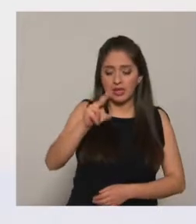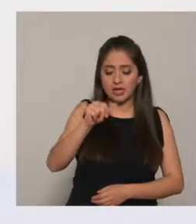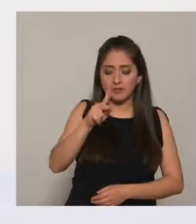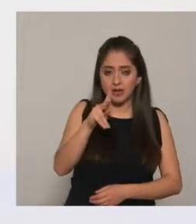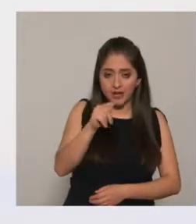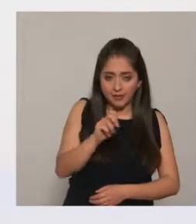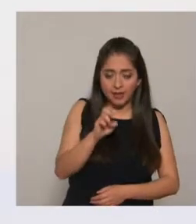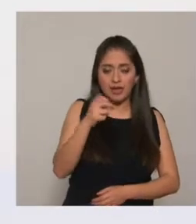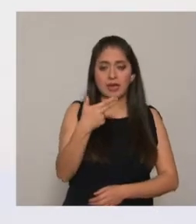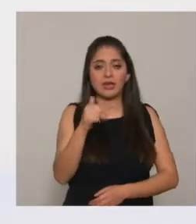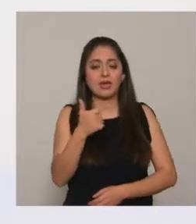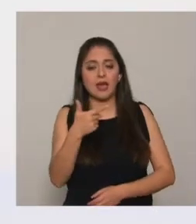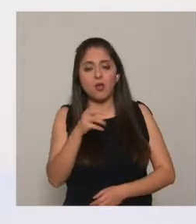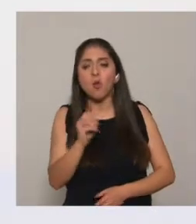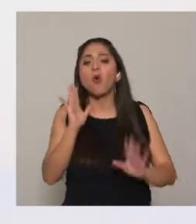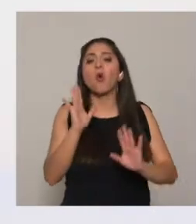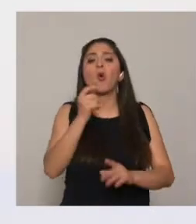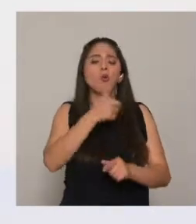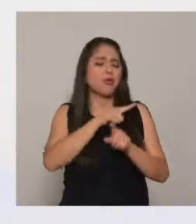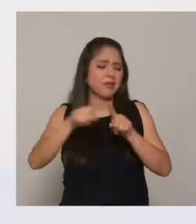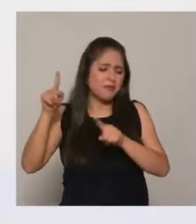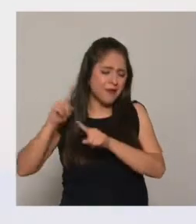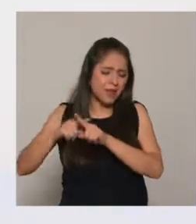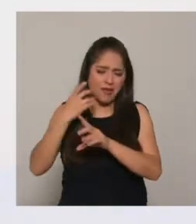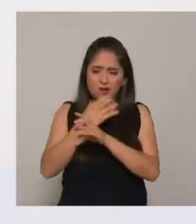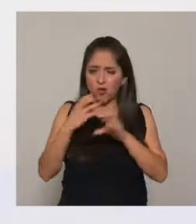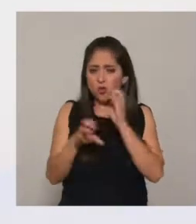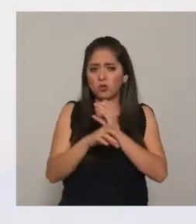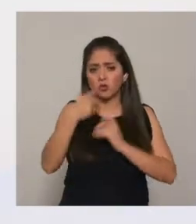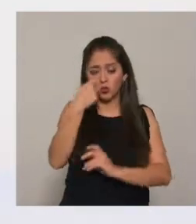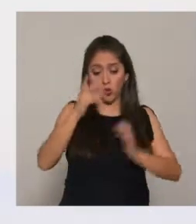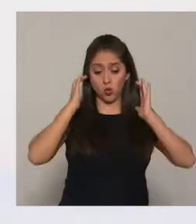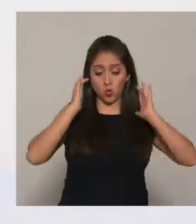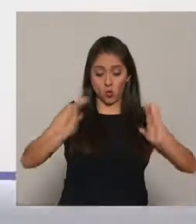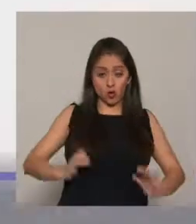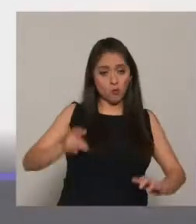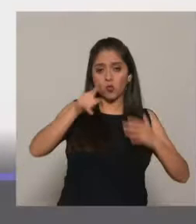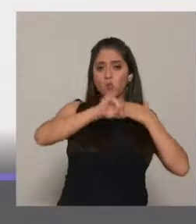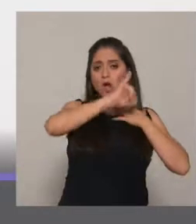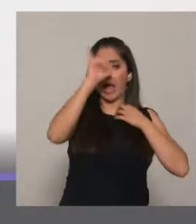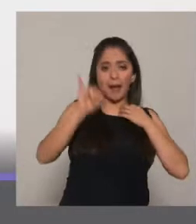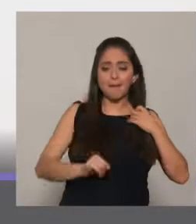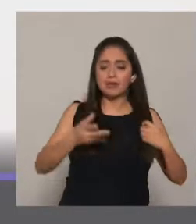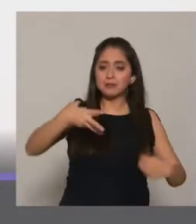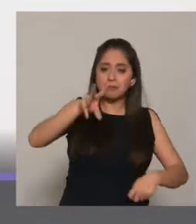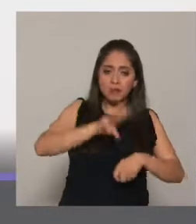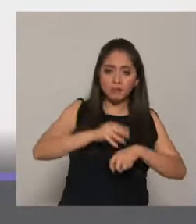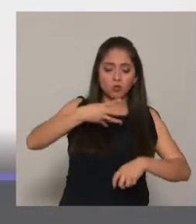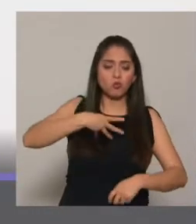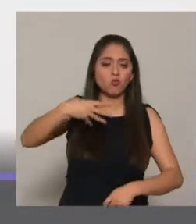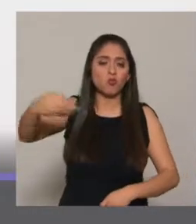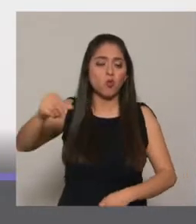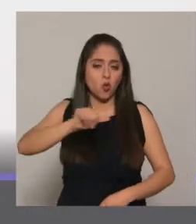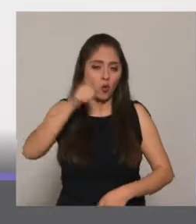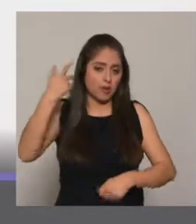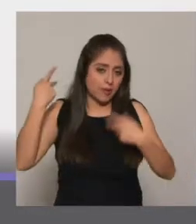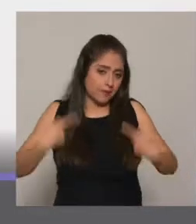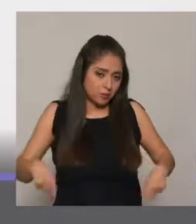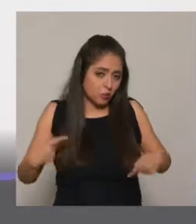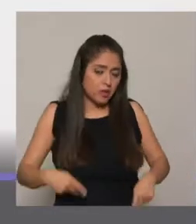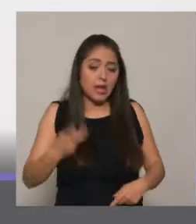algún procedimiento que en sí mismo pueda ser peligroso para la vida de la persona. Y entonces ahí lo único que